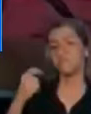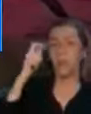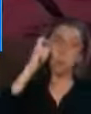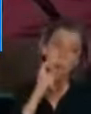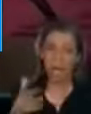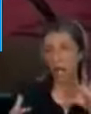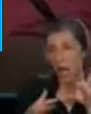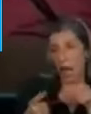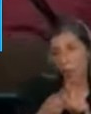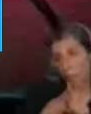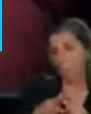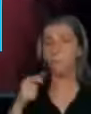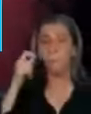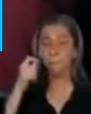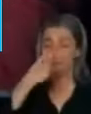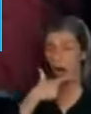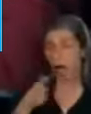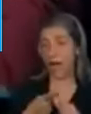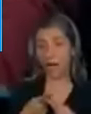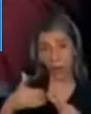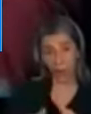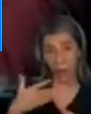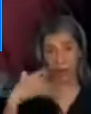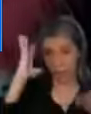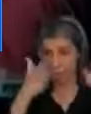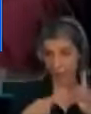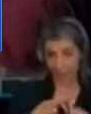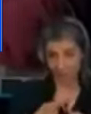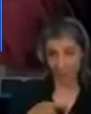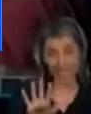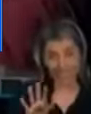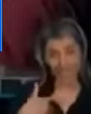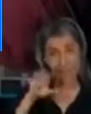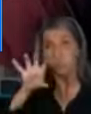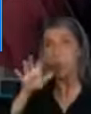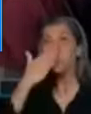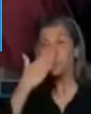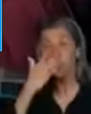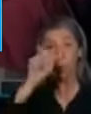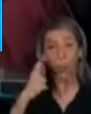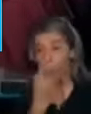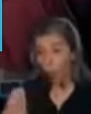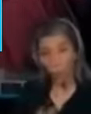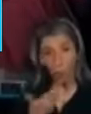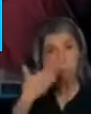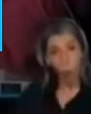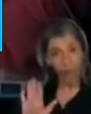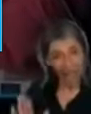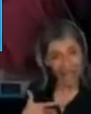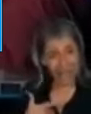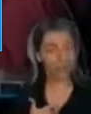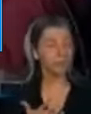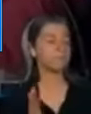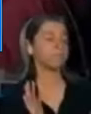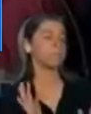a lo que viene Roberto, nos encontramos con una elección que no está cerrada, ¿sí? Bien. Digamos, o sea, hay una elección que no está resuelta, por eso es